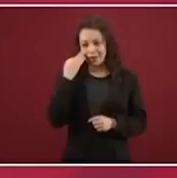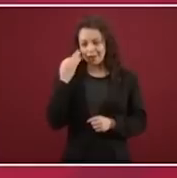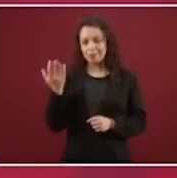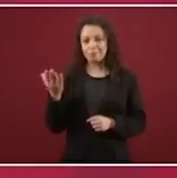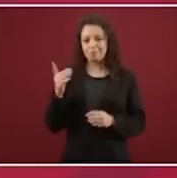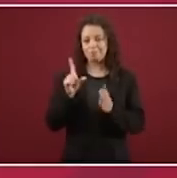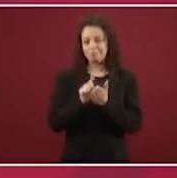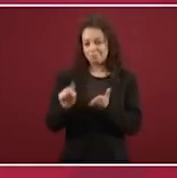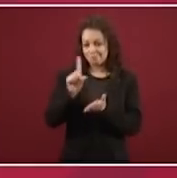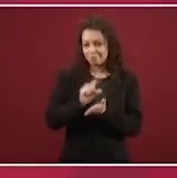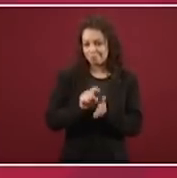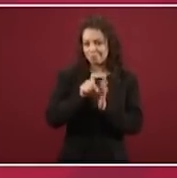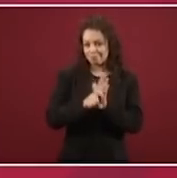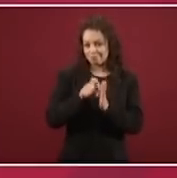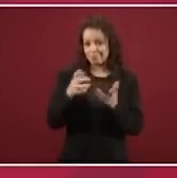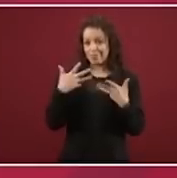¿No?